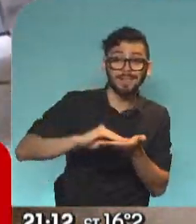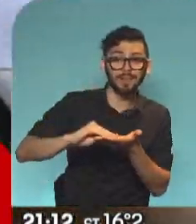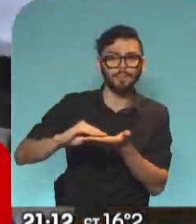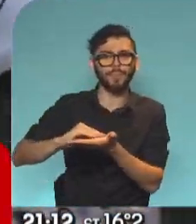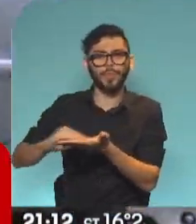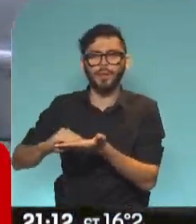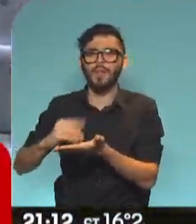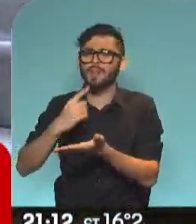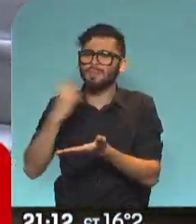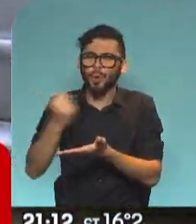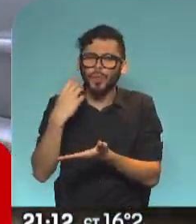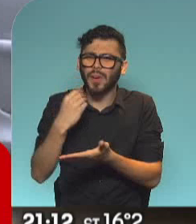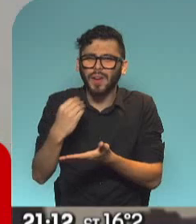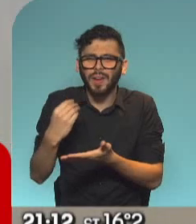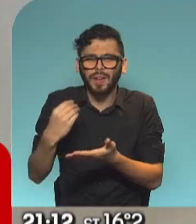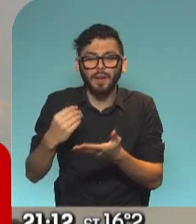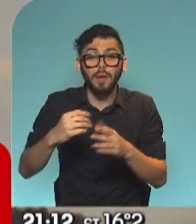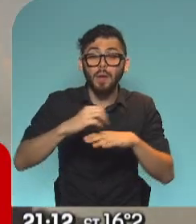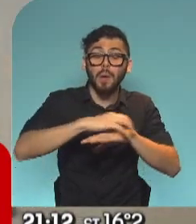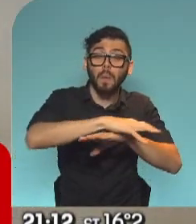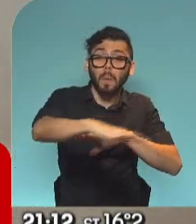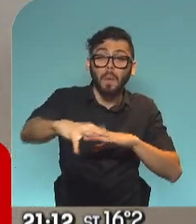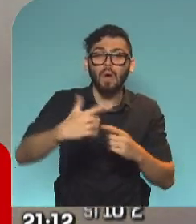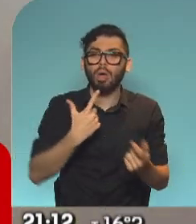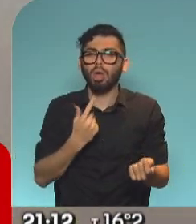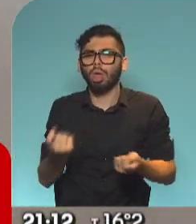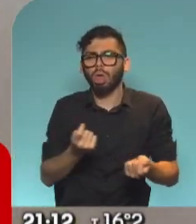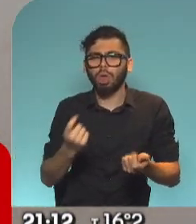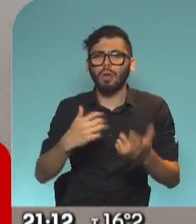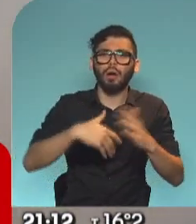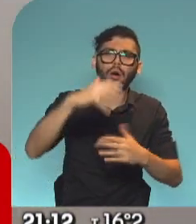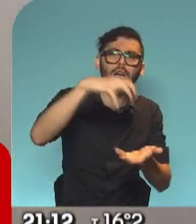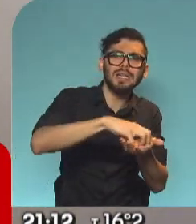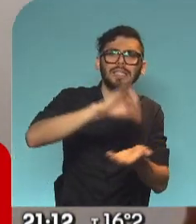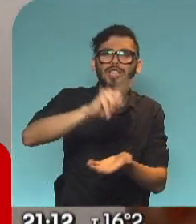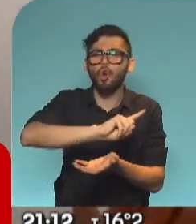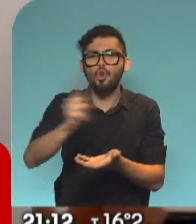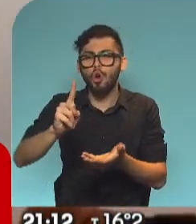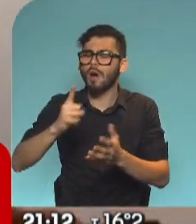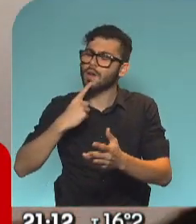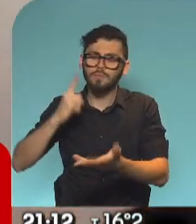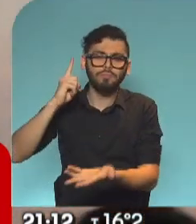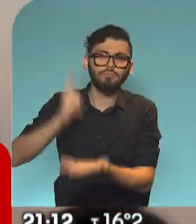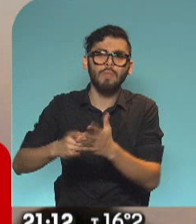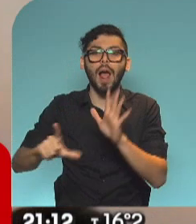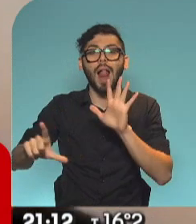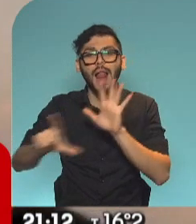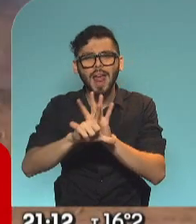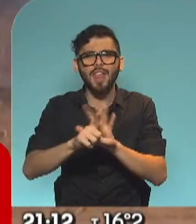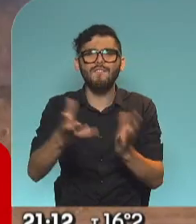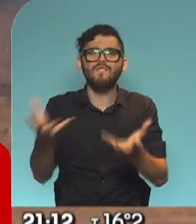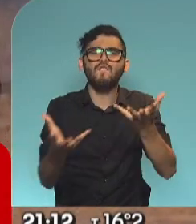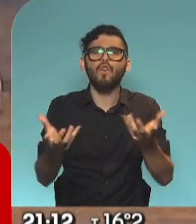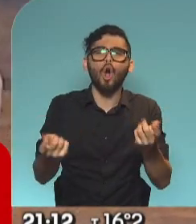especulación financiera e inmobiliaria de los pastizales y para esto se impulsa la Ley del Manejo de Fuegos. La Ley de Manejo de Fuegos